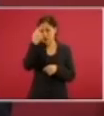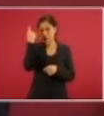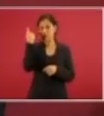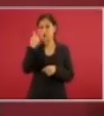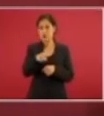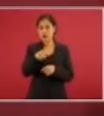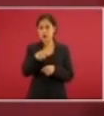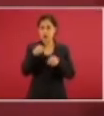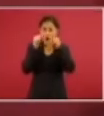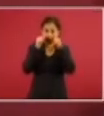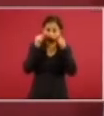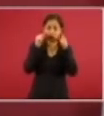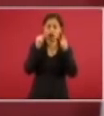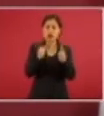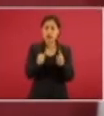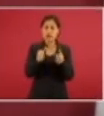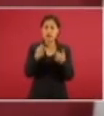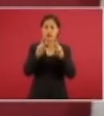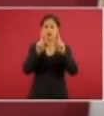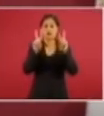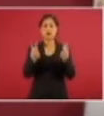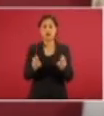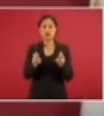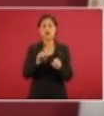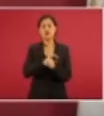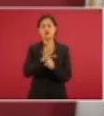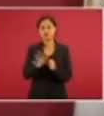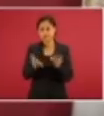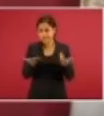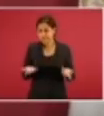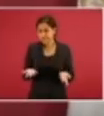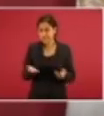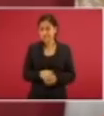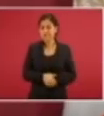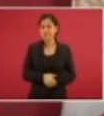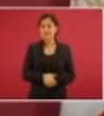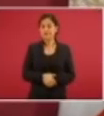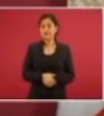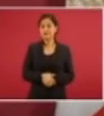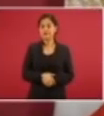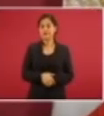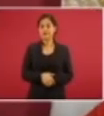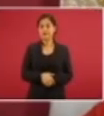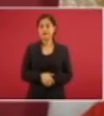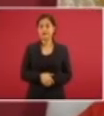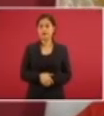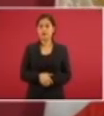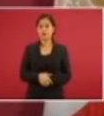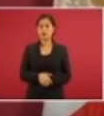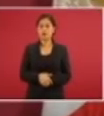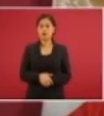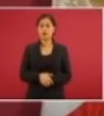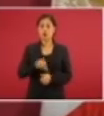de emergencia por el coronavirus. Hoy estuvieron todos